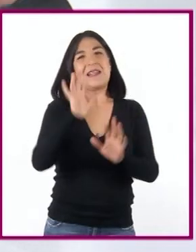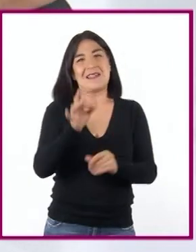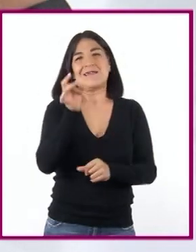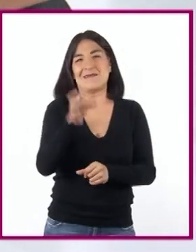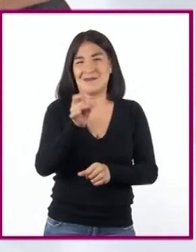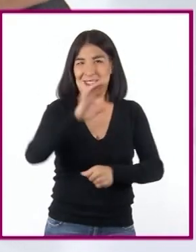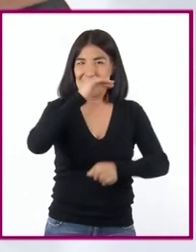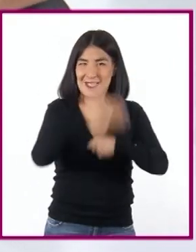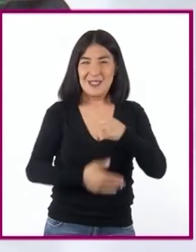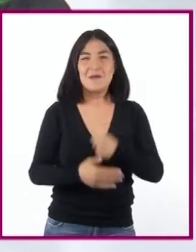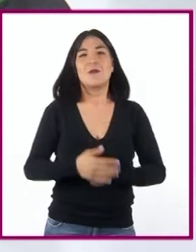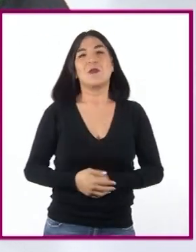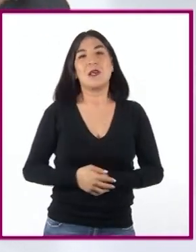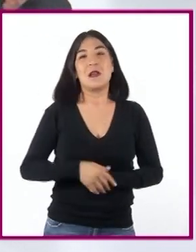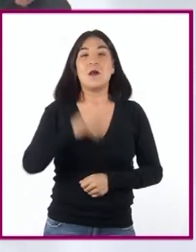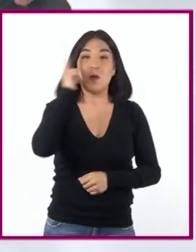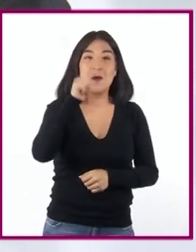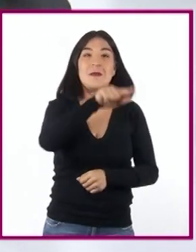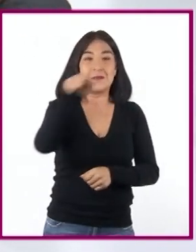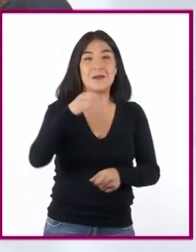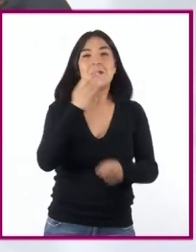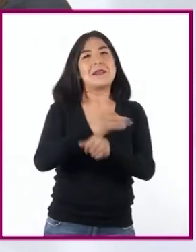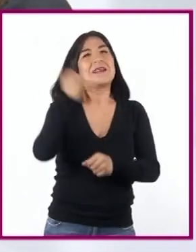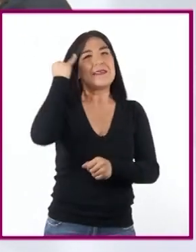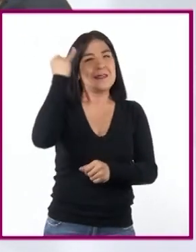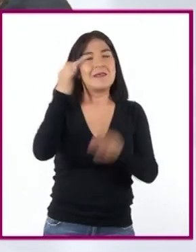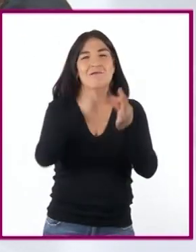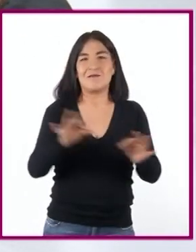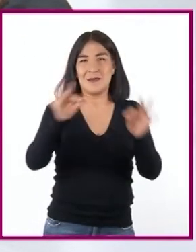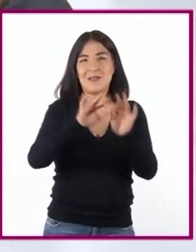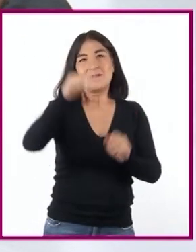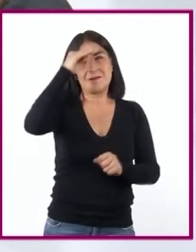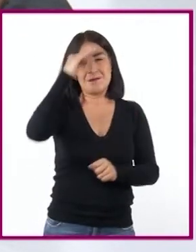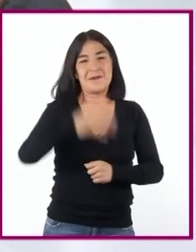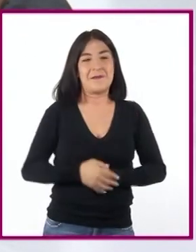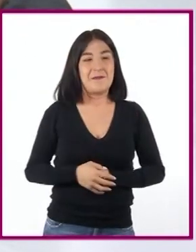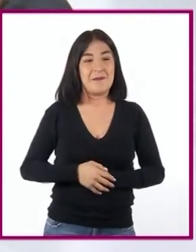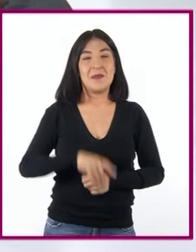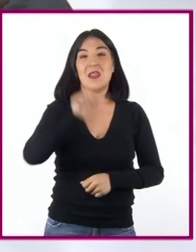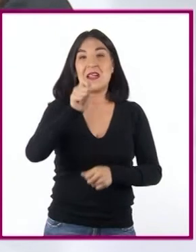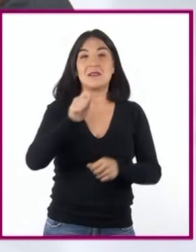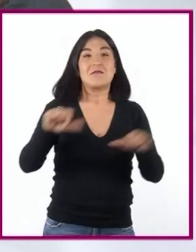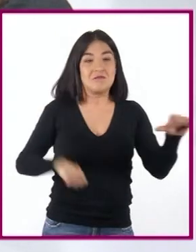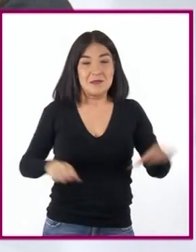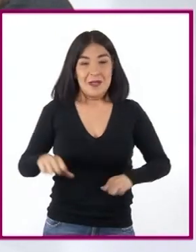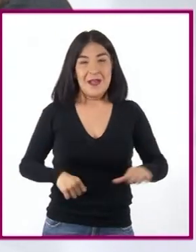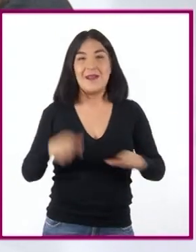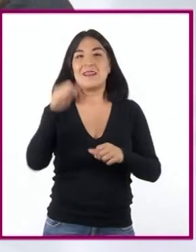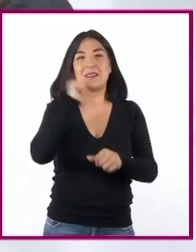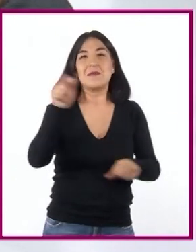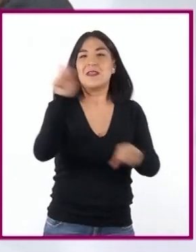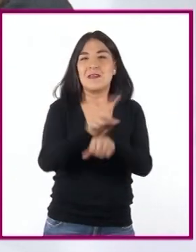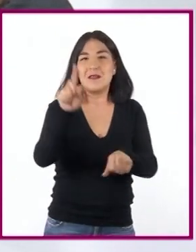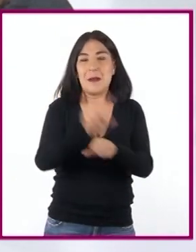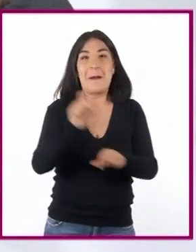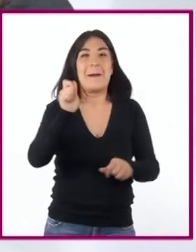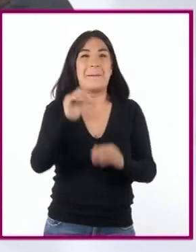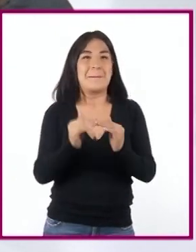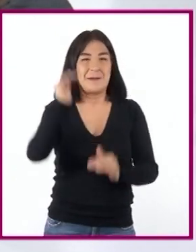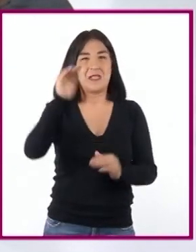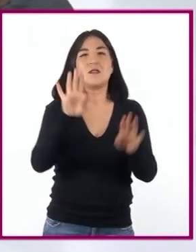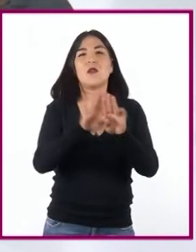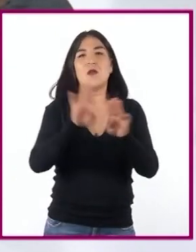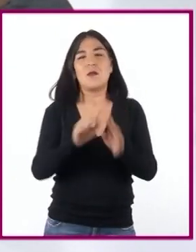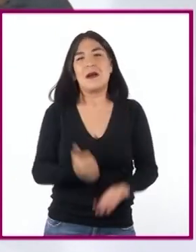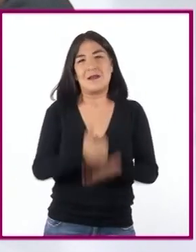gustaría que tengan presente las siguientes ideas. Toda actividad física extra que realizamos en el día sumará